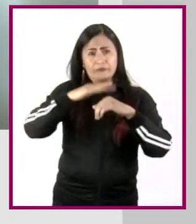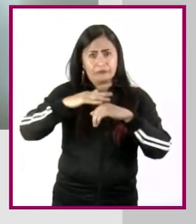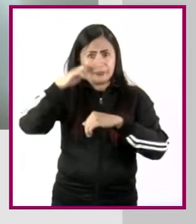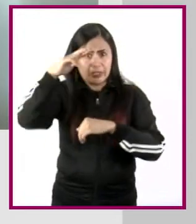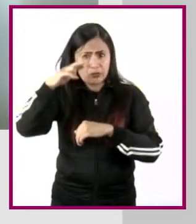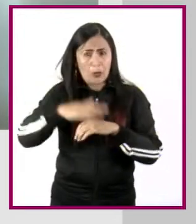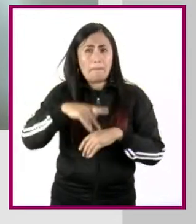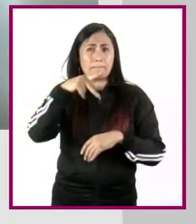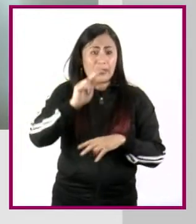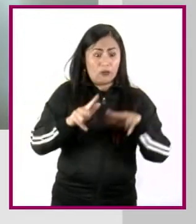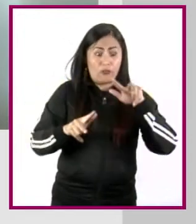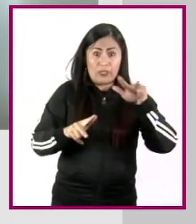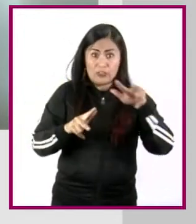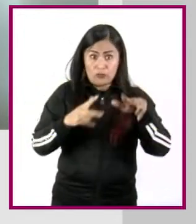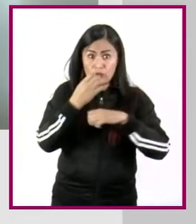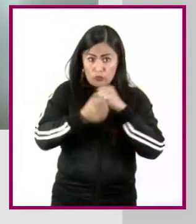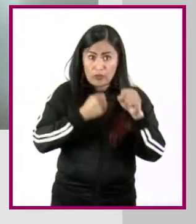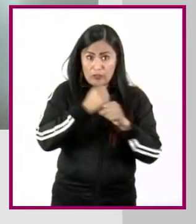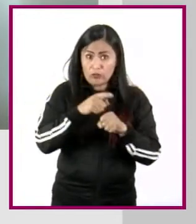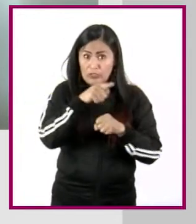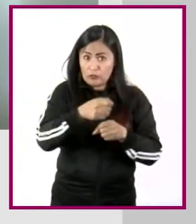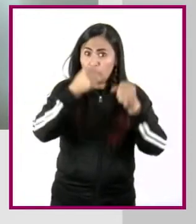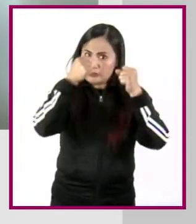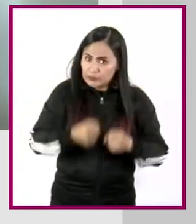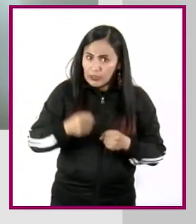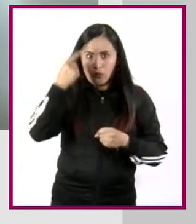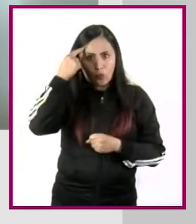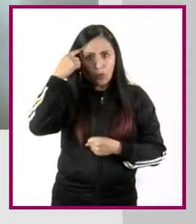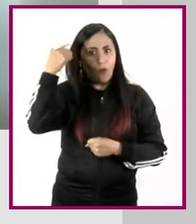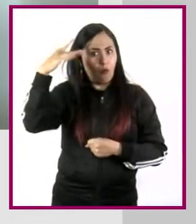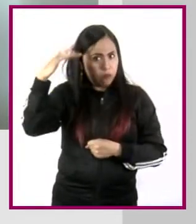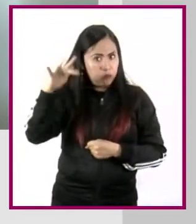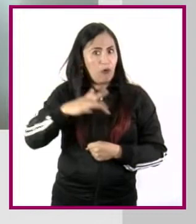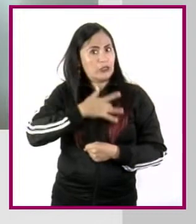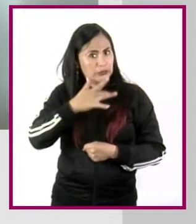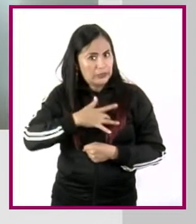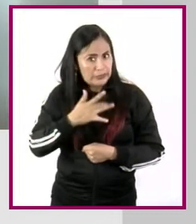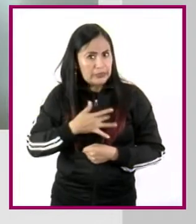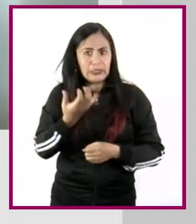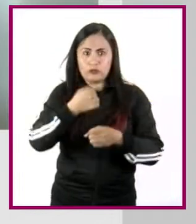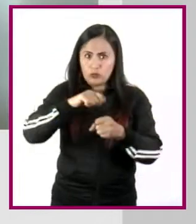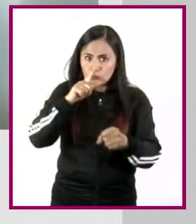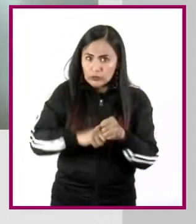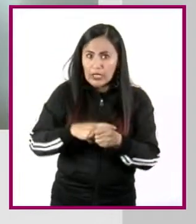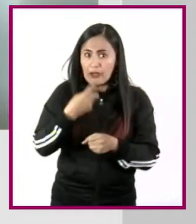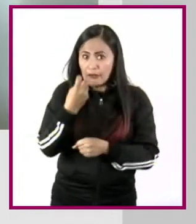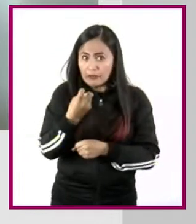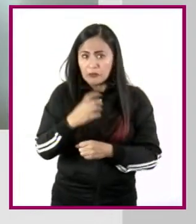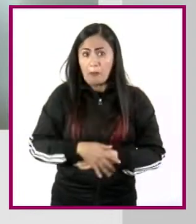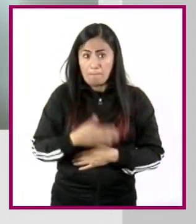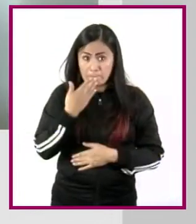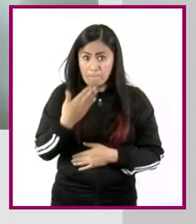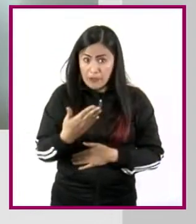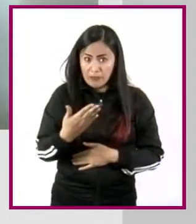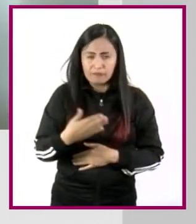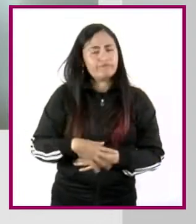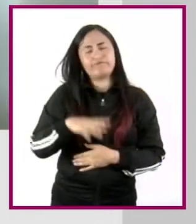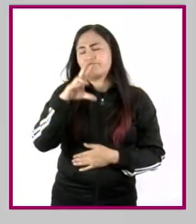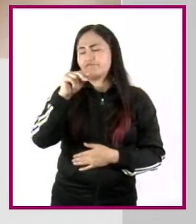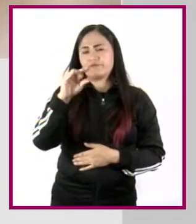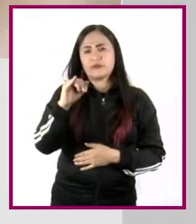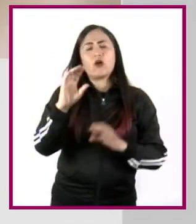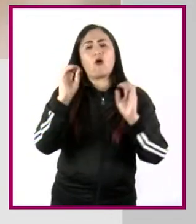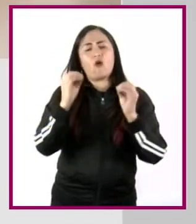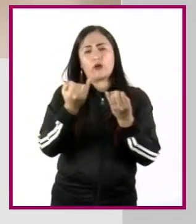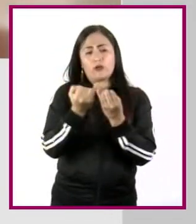los 18 años no te dan garantía de madurez emocional, social, mucho menos, y tampoco garantía de una